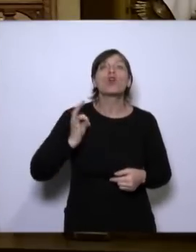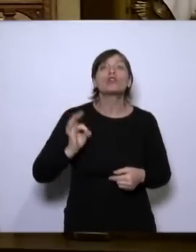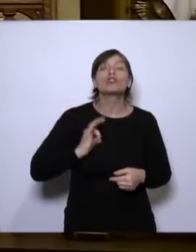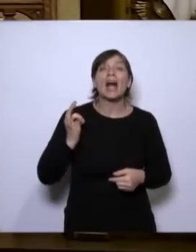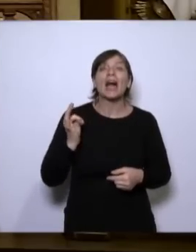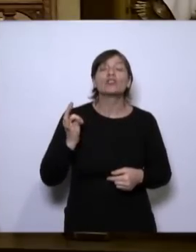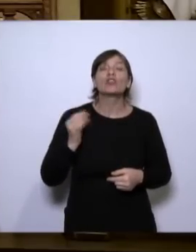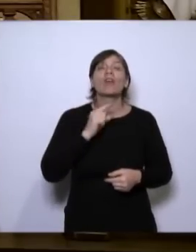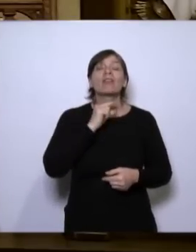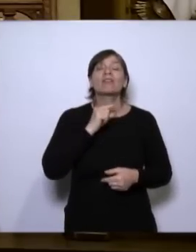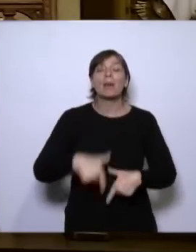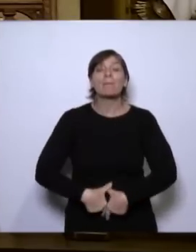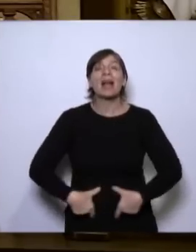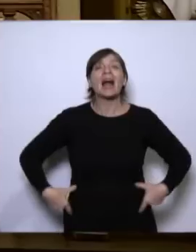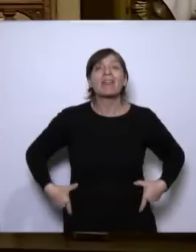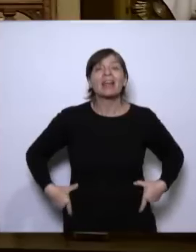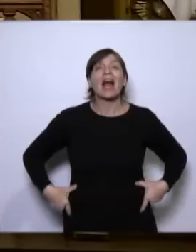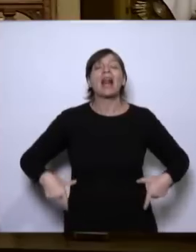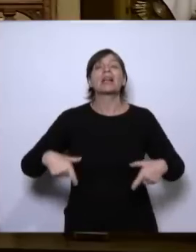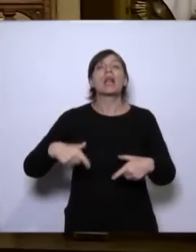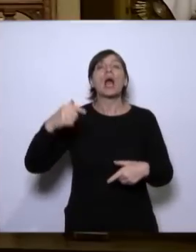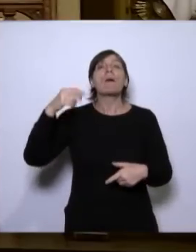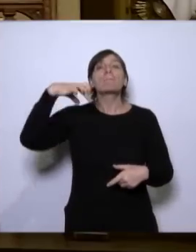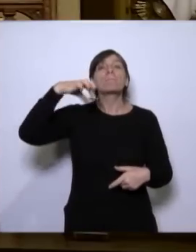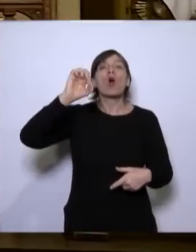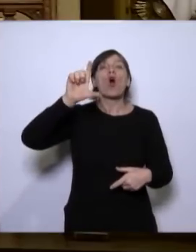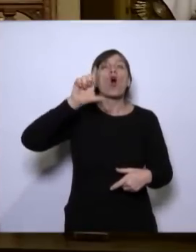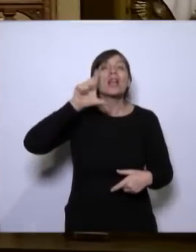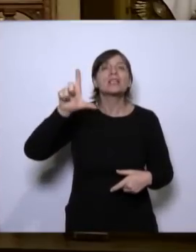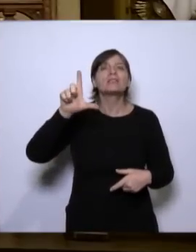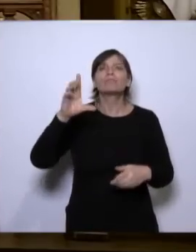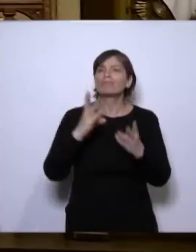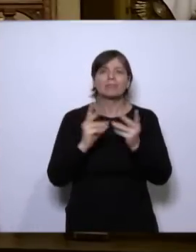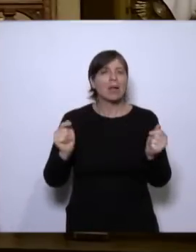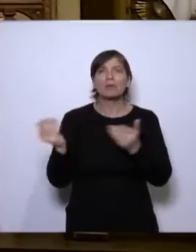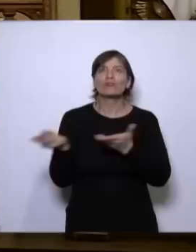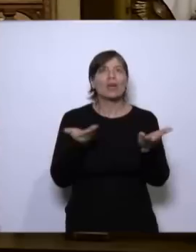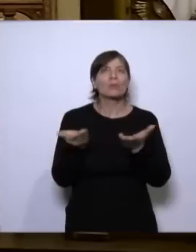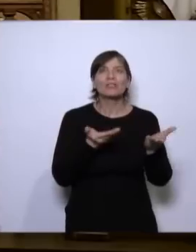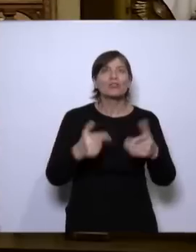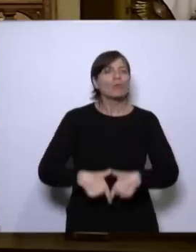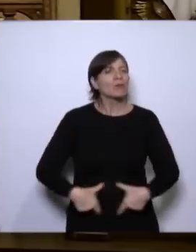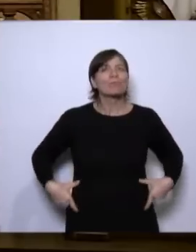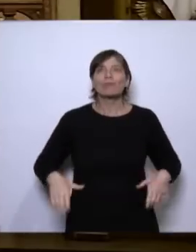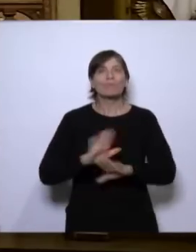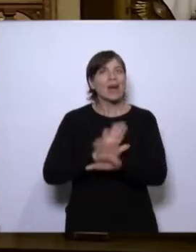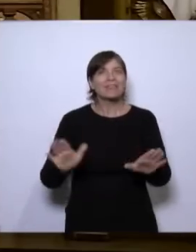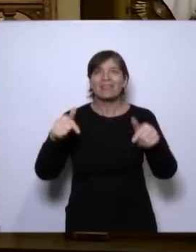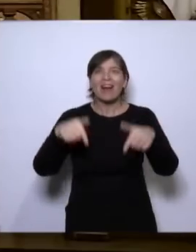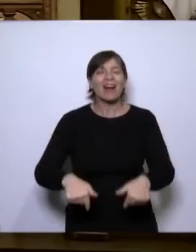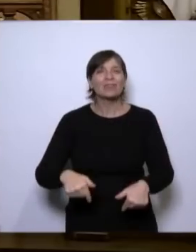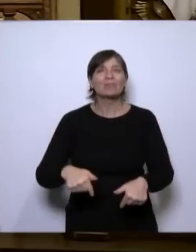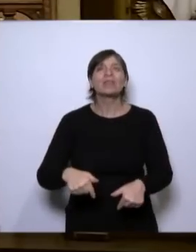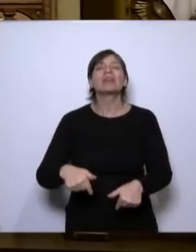quien terminó su servicio como arzobispo de esta sede. Y con profunda alegría saludamos a